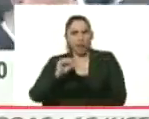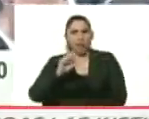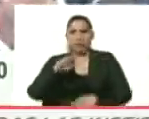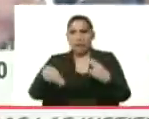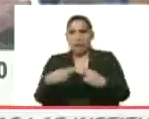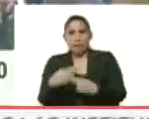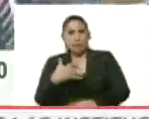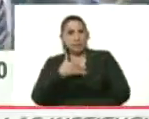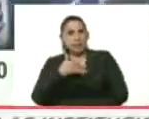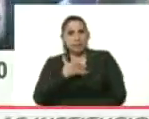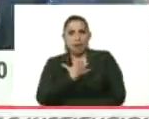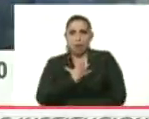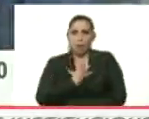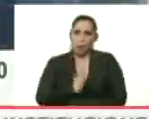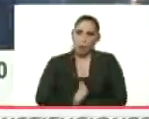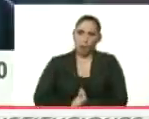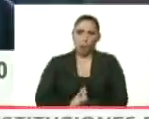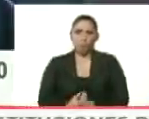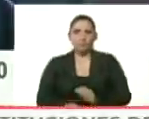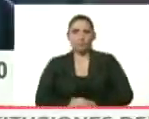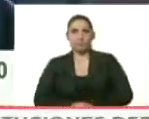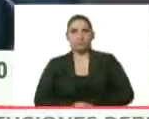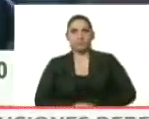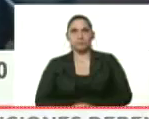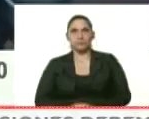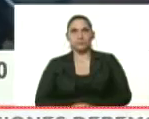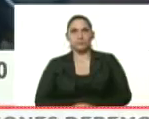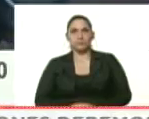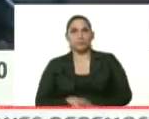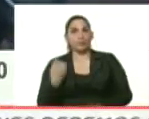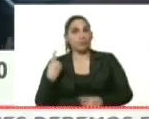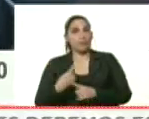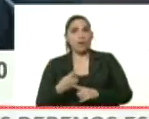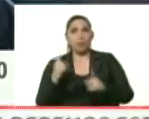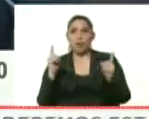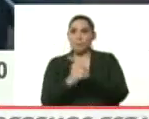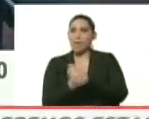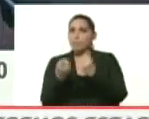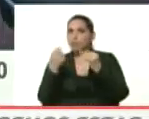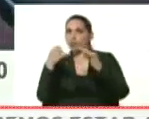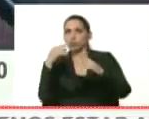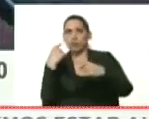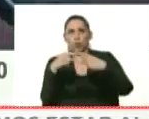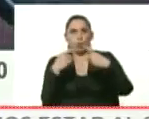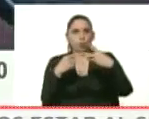se sienta triste. Pero tenemos que cambiar muchas cosas.